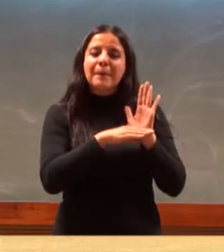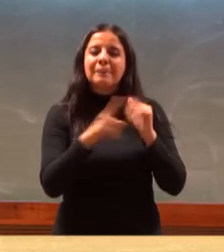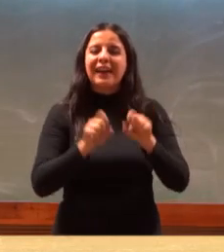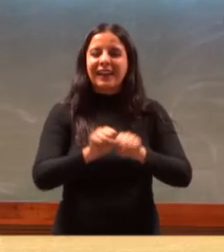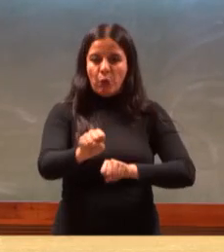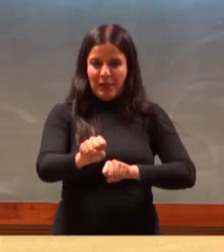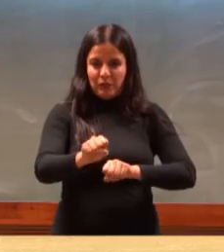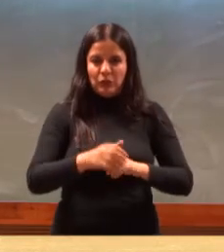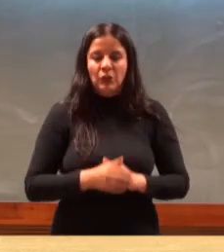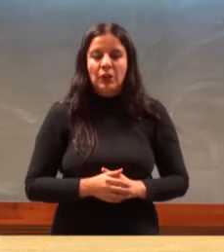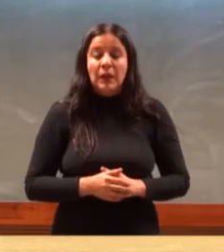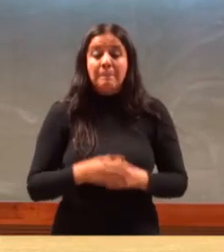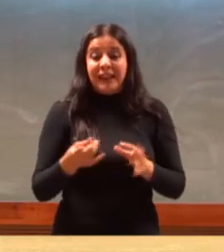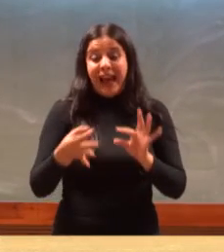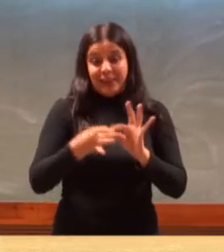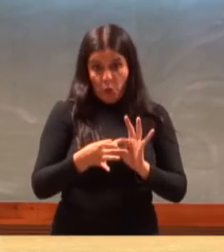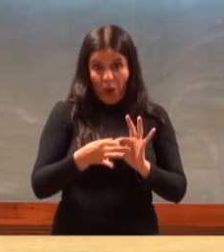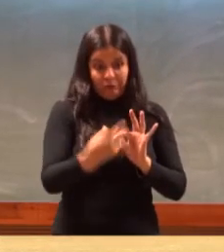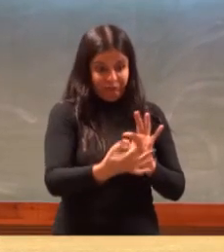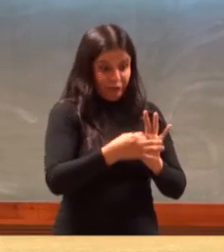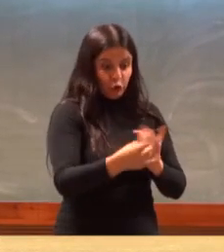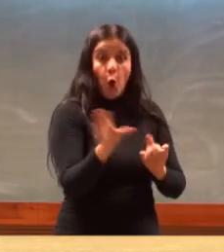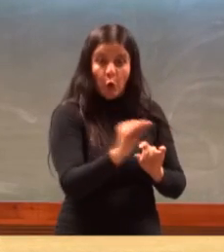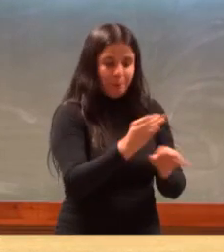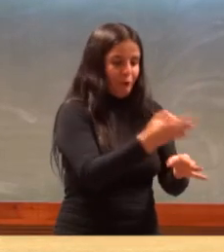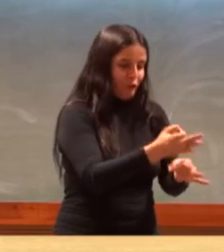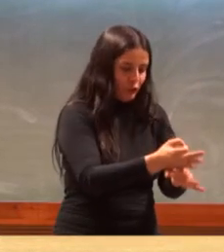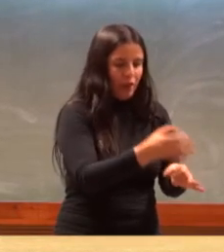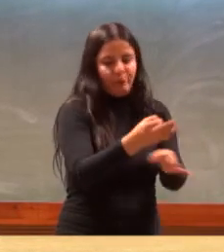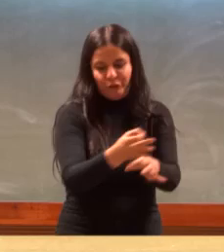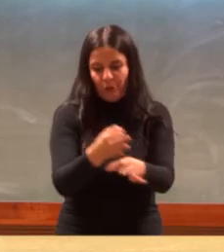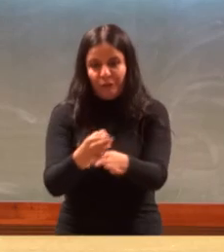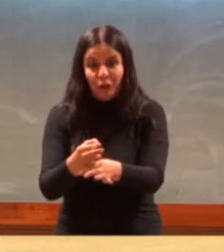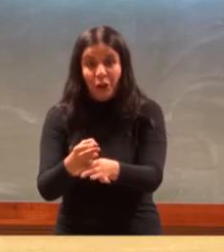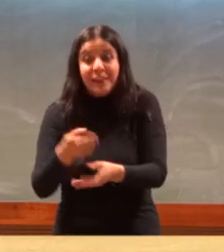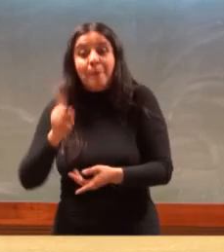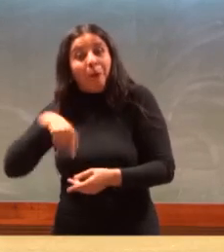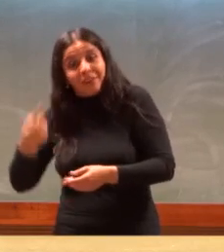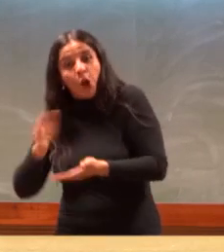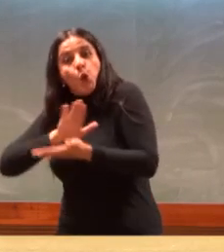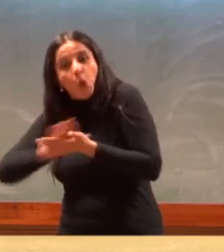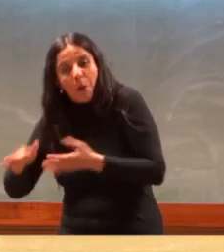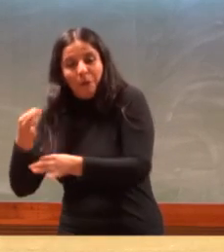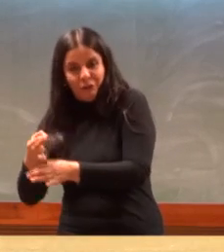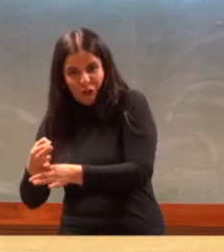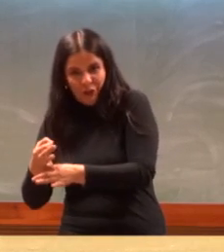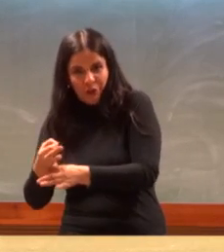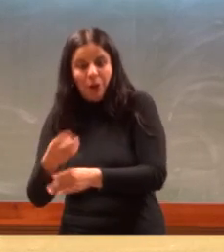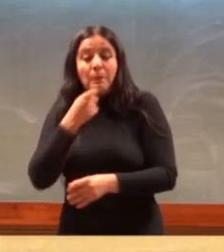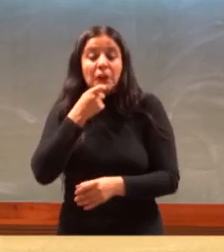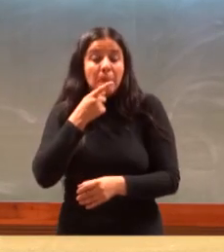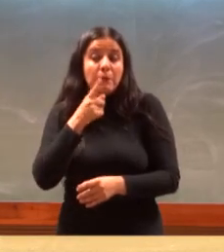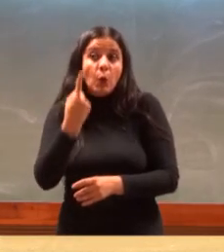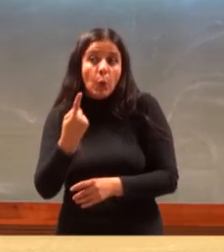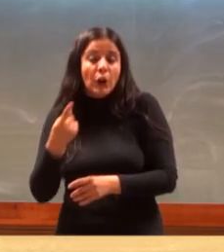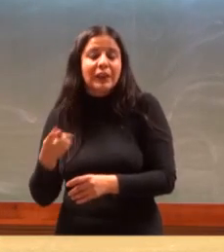que articule los profesorados los existentes y los que pensamos crear junto con carreras de posgrado como la especialización en enseñanza de la lengua